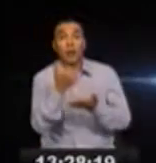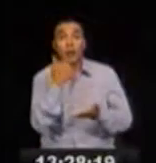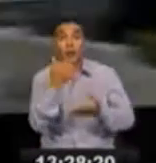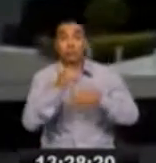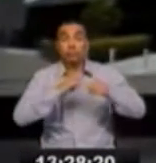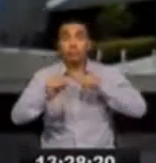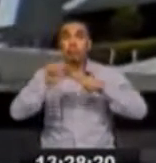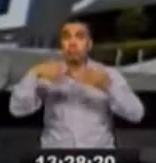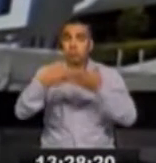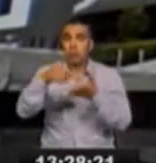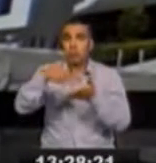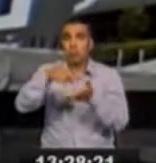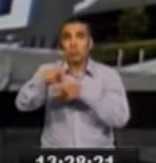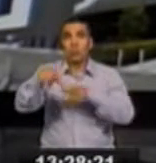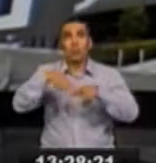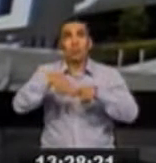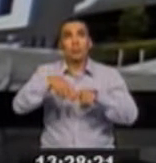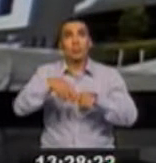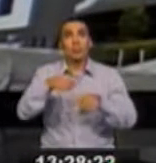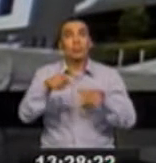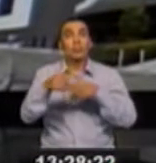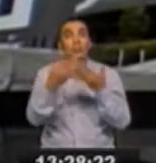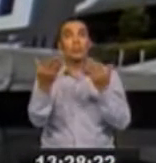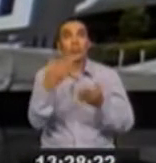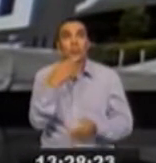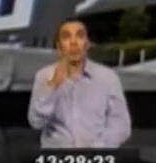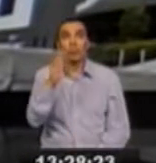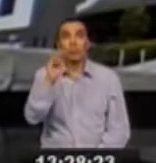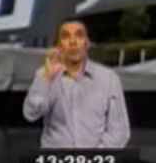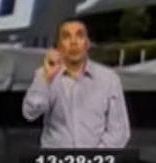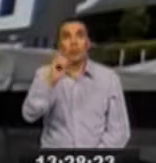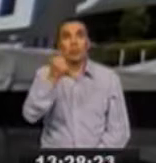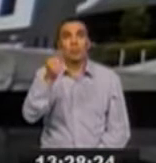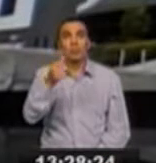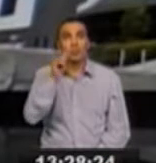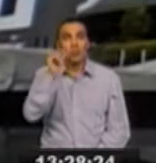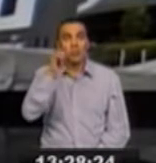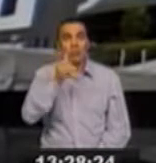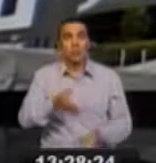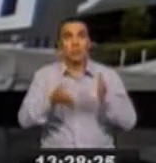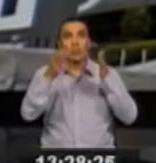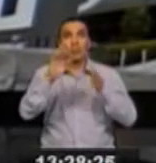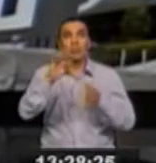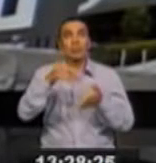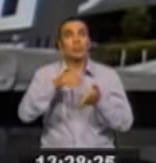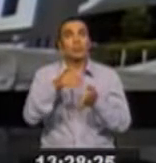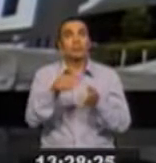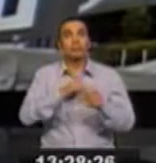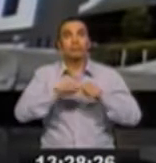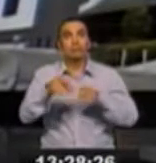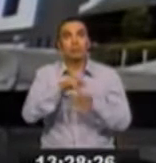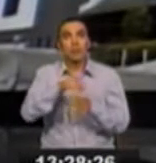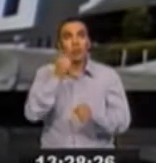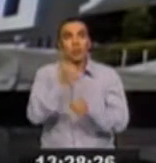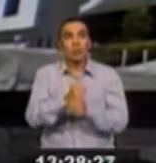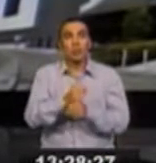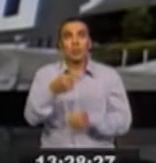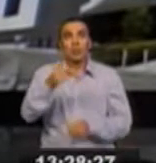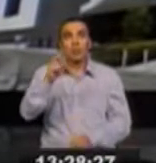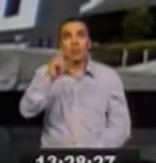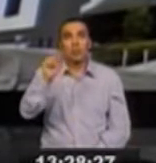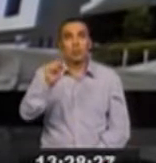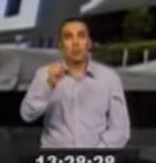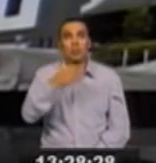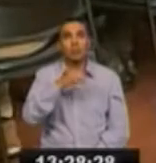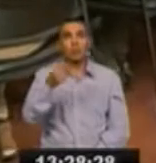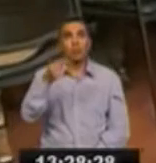puede acudir a los centros de atención universal ubicados en Tumbaco, Sangolquí, Edificios de Riesgos del Trabajo, Quicentro Sur, Plaza Santa María